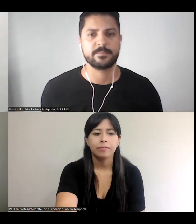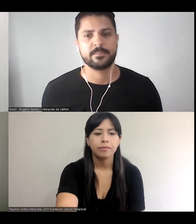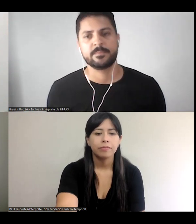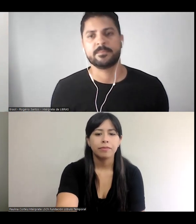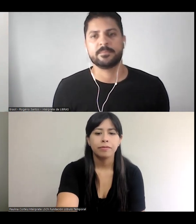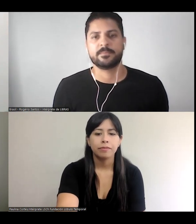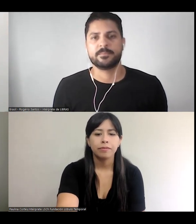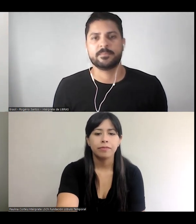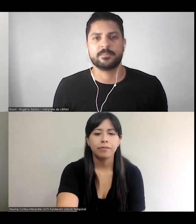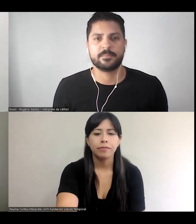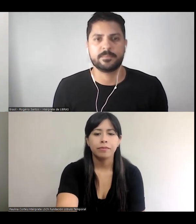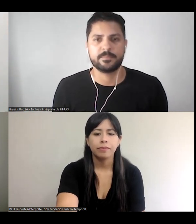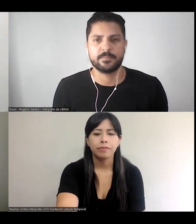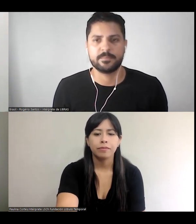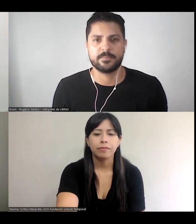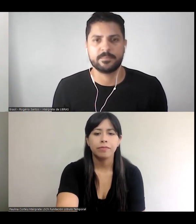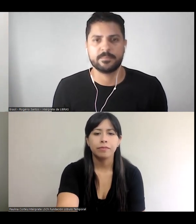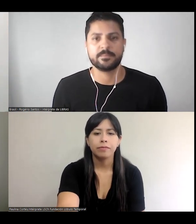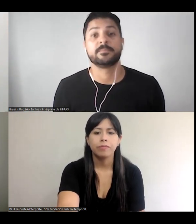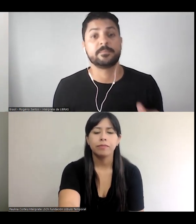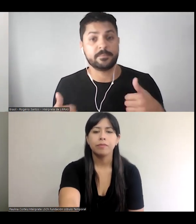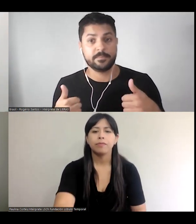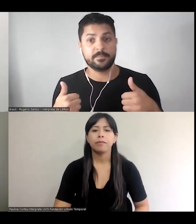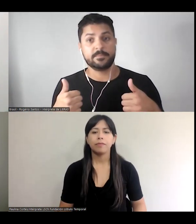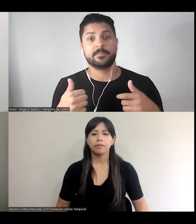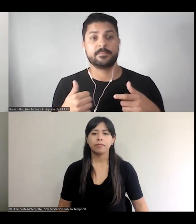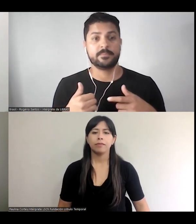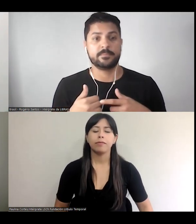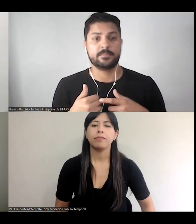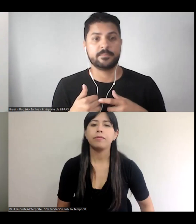Por favor, puedes levantar la mano Maribel y Janaina